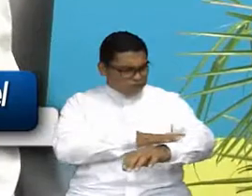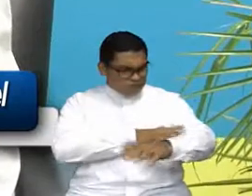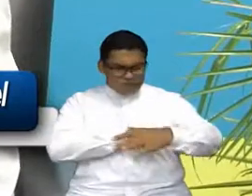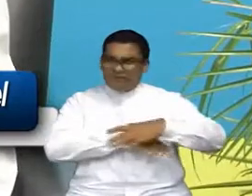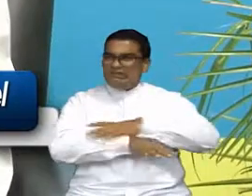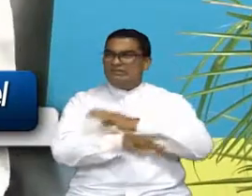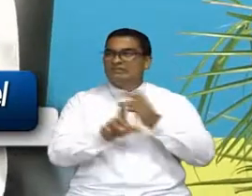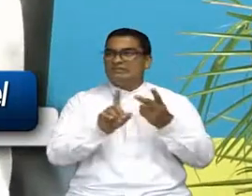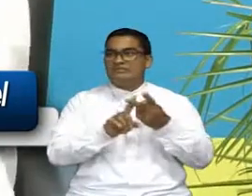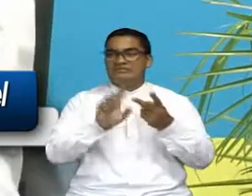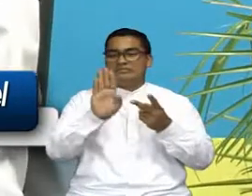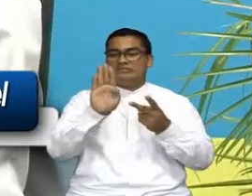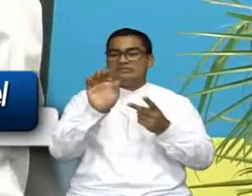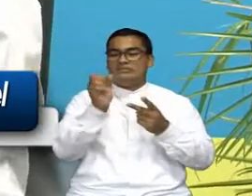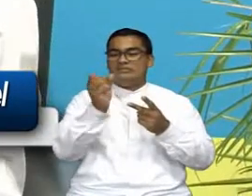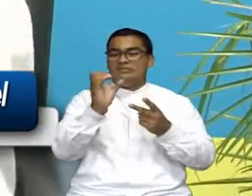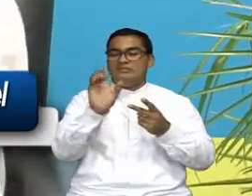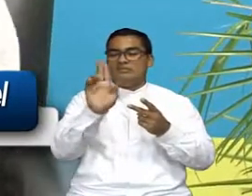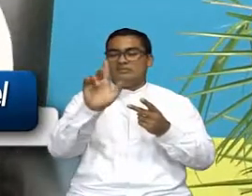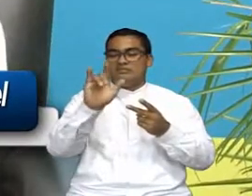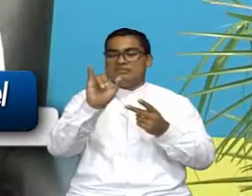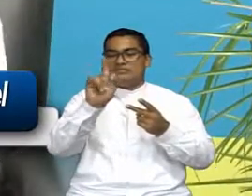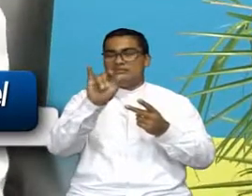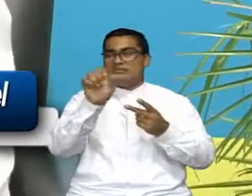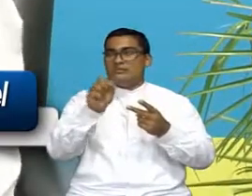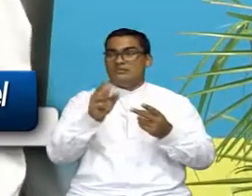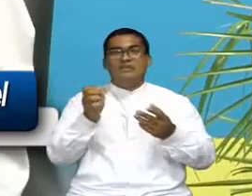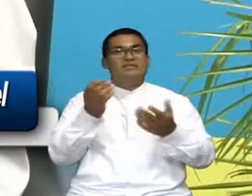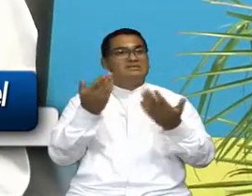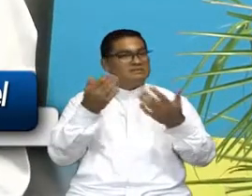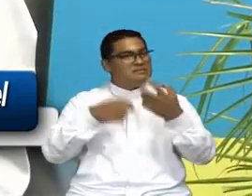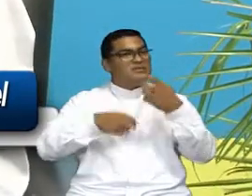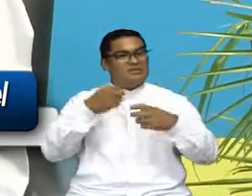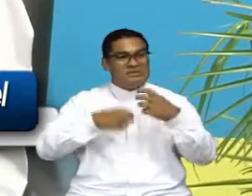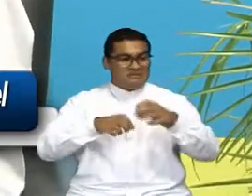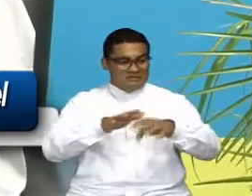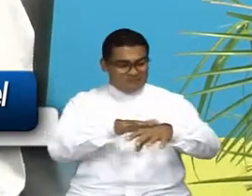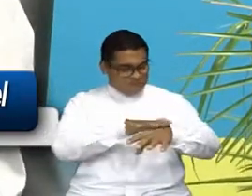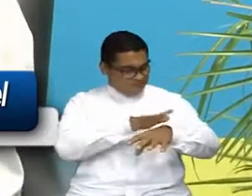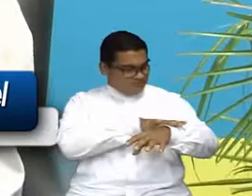vasculitis, que debutan a veces con lesiones en la piel.